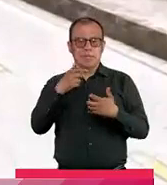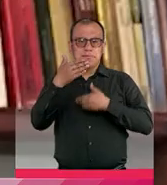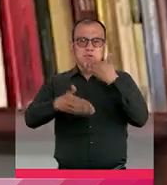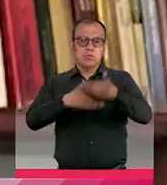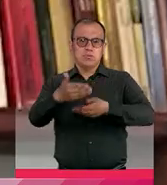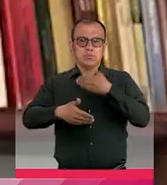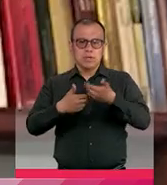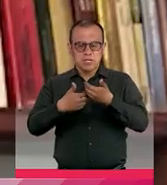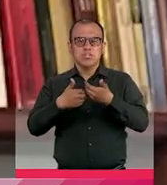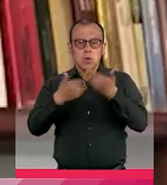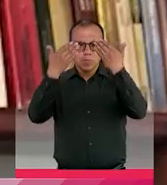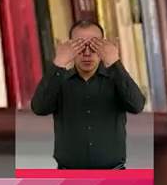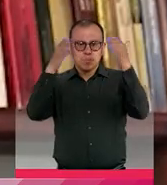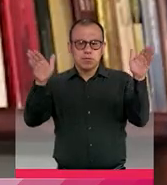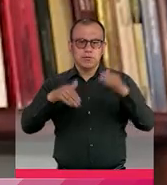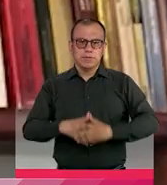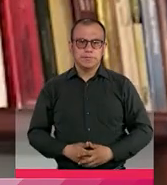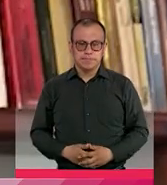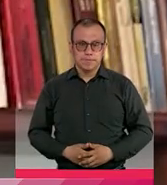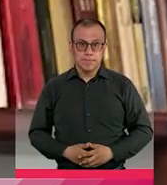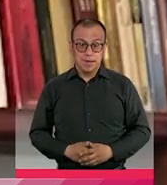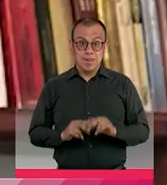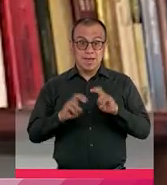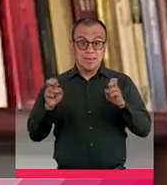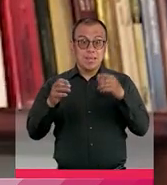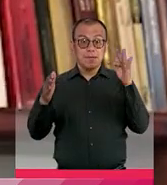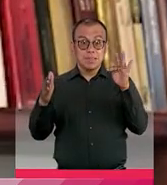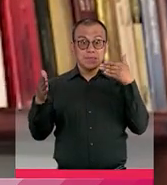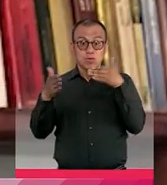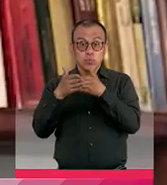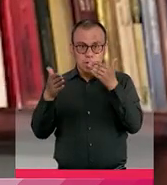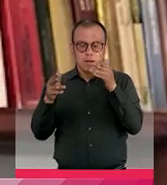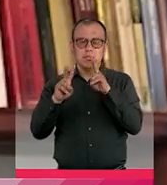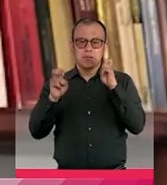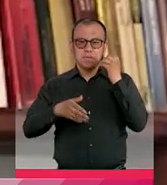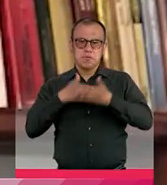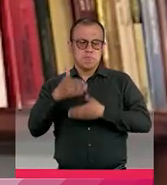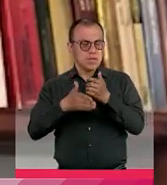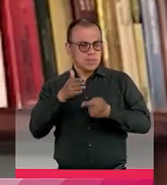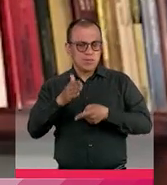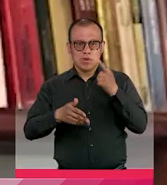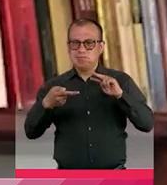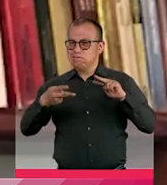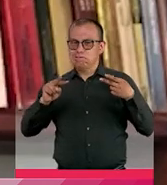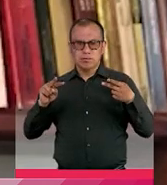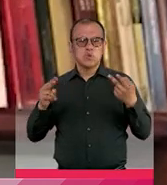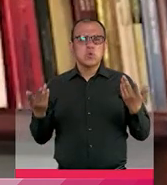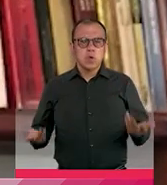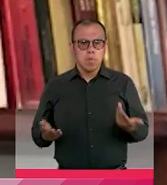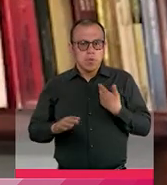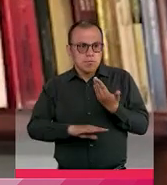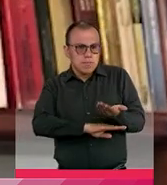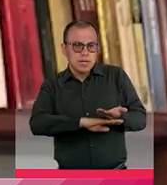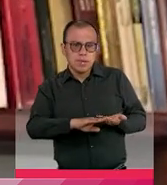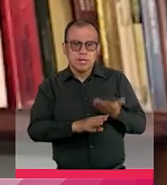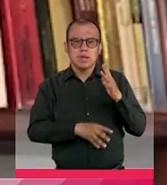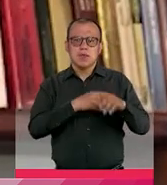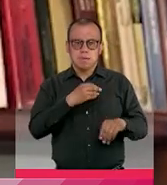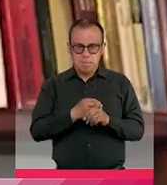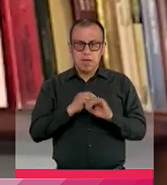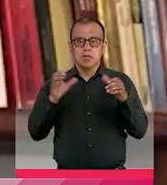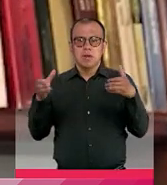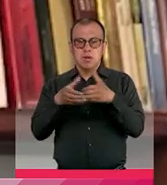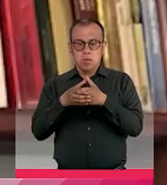democracia la acción de tutela prevé una revisión automática no hay que pedirla y la corte